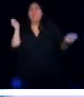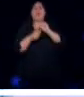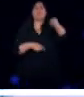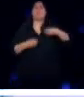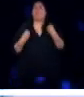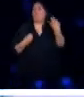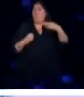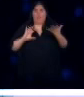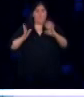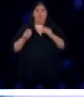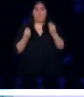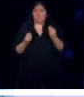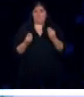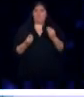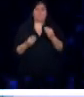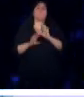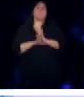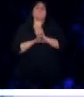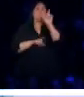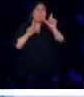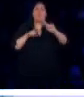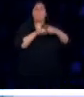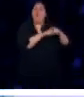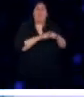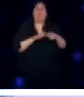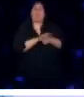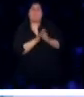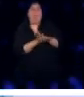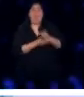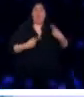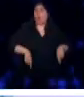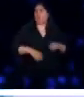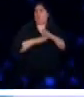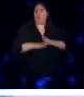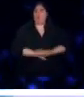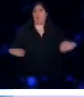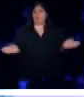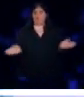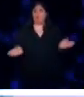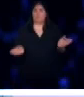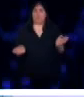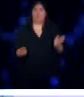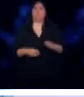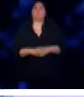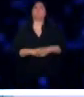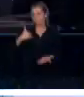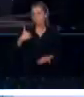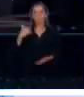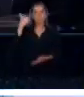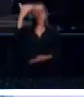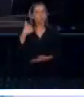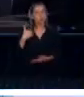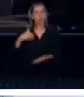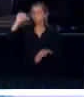ni siquiera llegue el transporte público, claro, porque los subsidios directamente no le llegan, un municipio solo no puede hacerse cargo de un servicio de